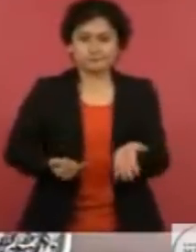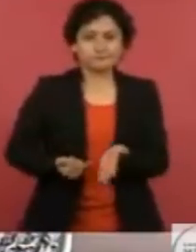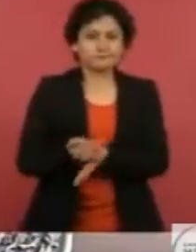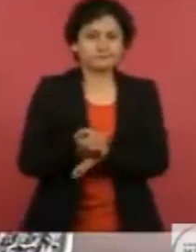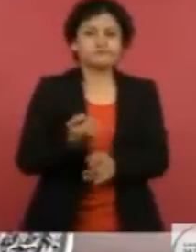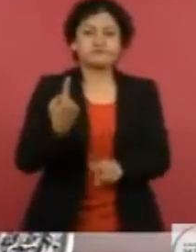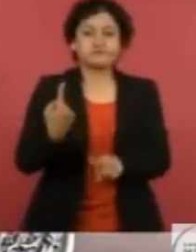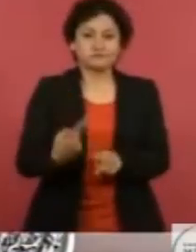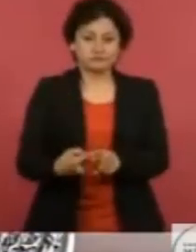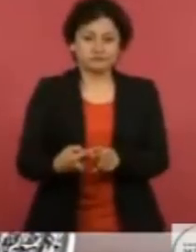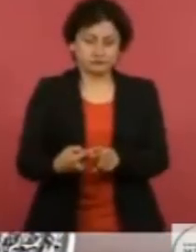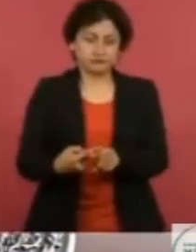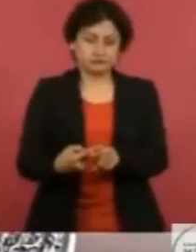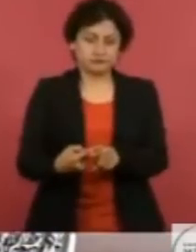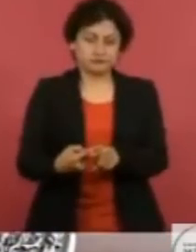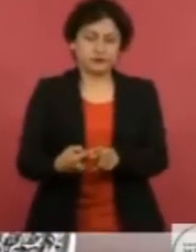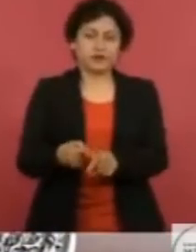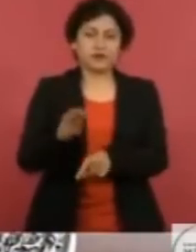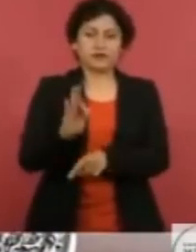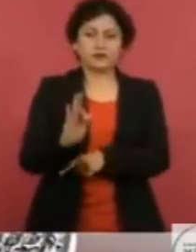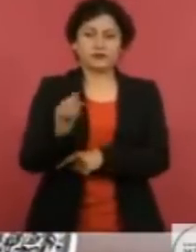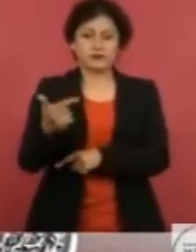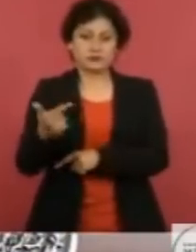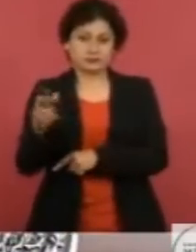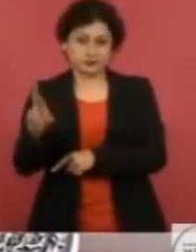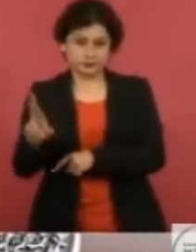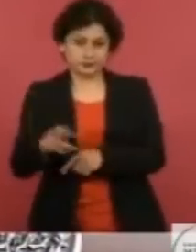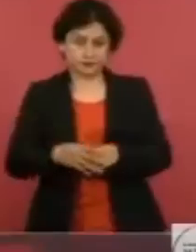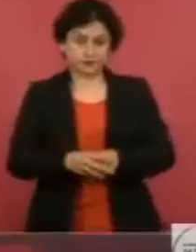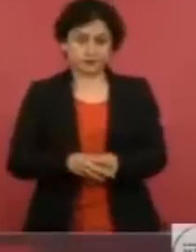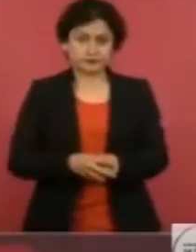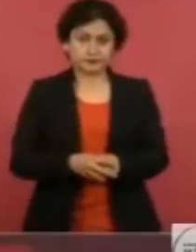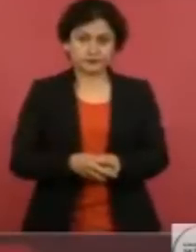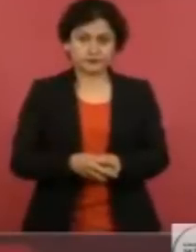Fiscalía General de la República.